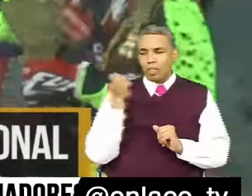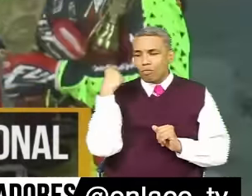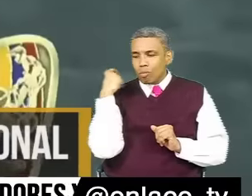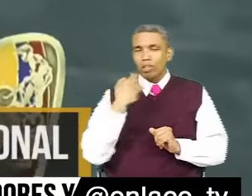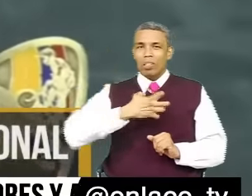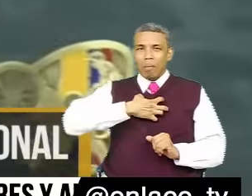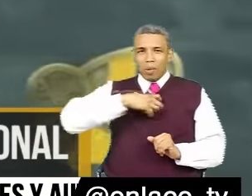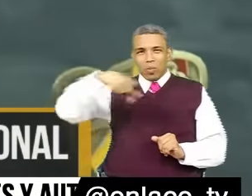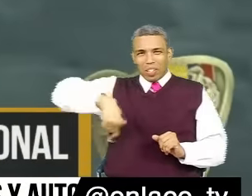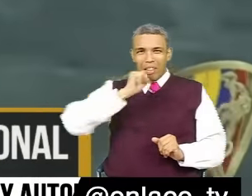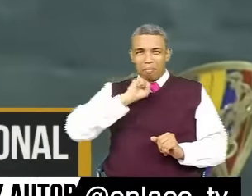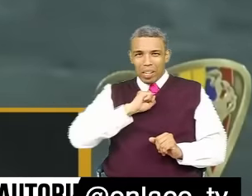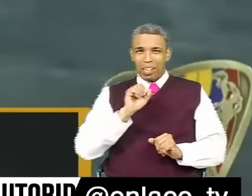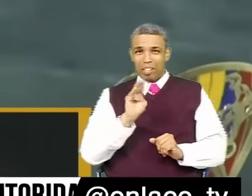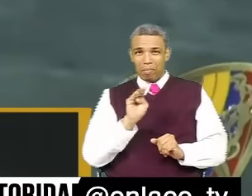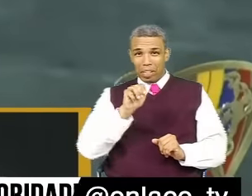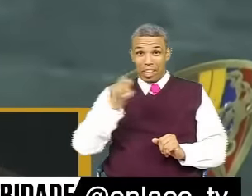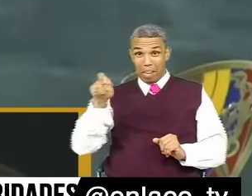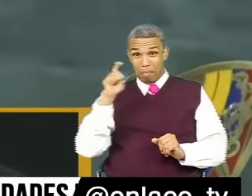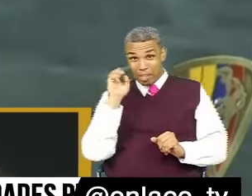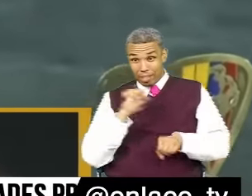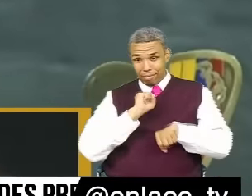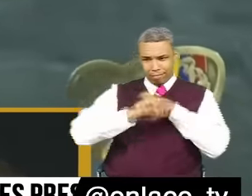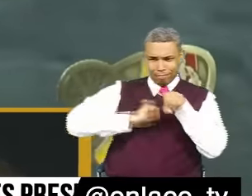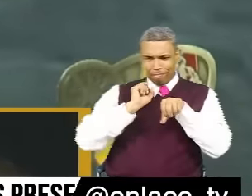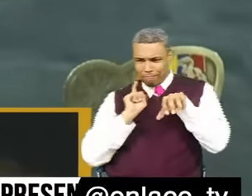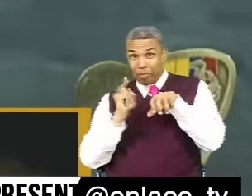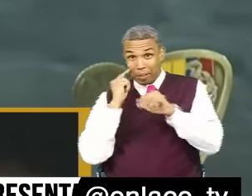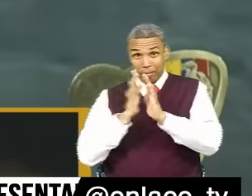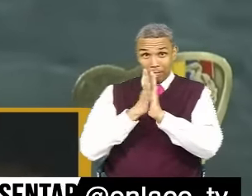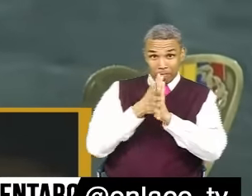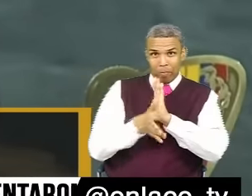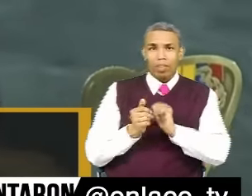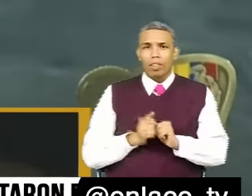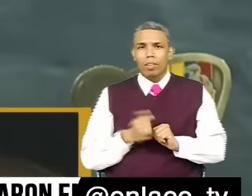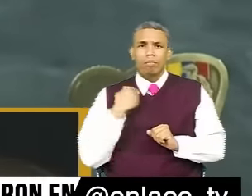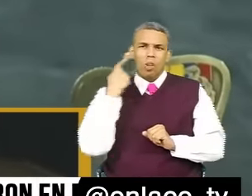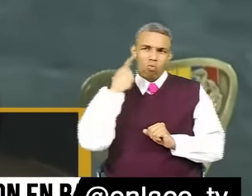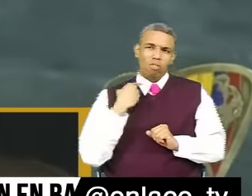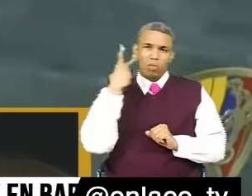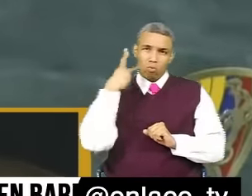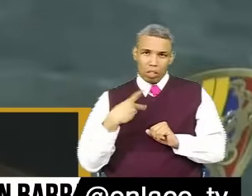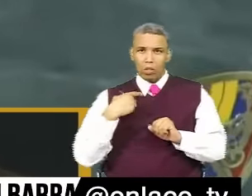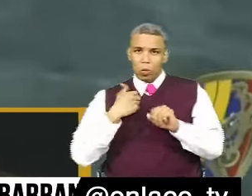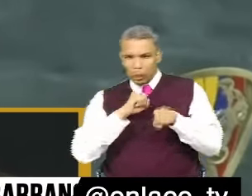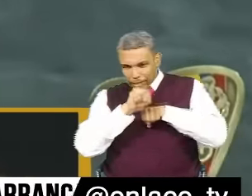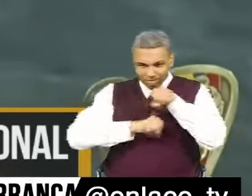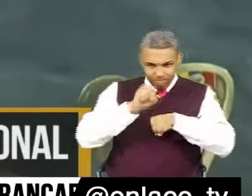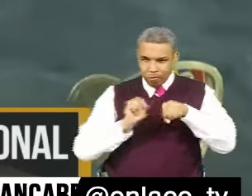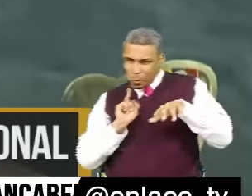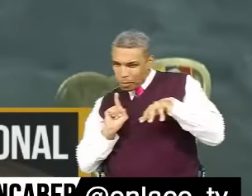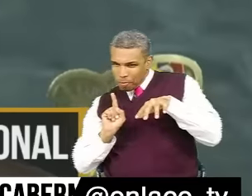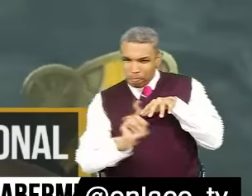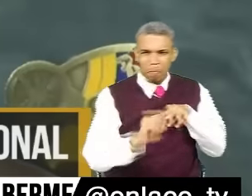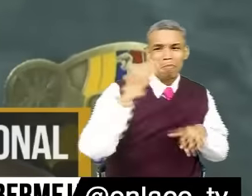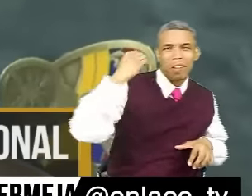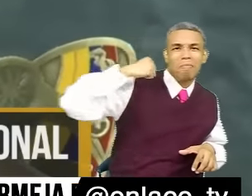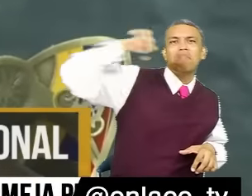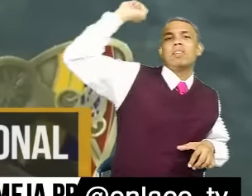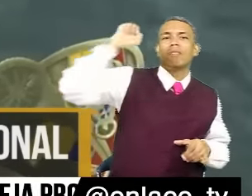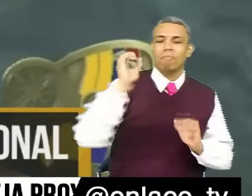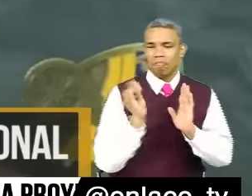petrolero. Pues me fue muy bien, quedé los 2 días de primera y la pista ya me la conocía desde